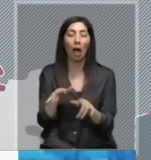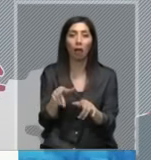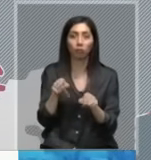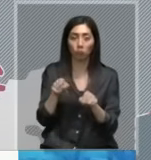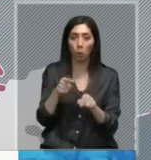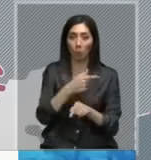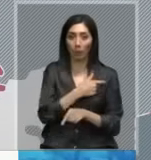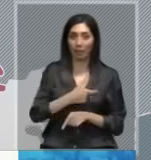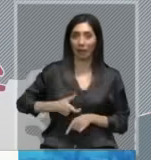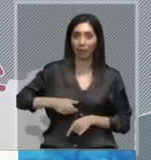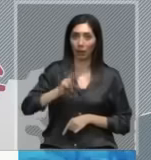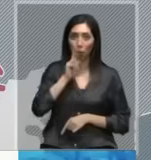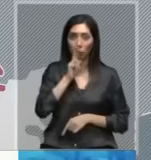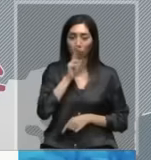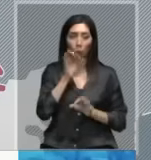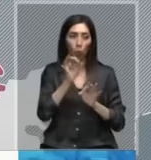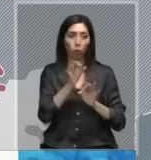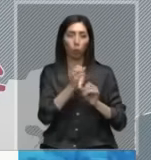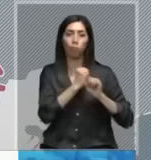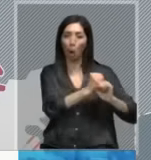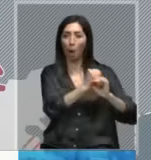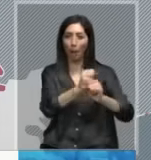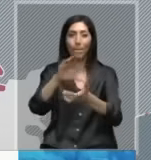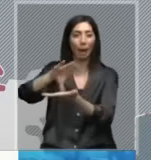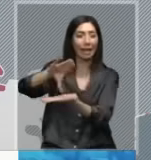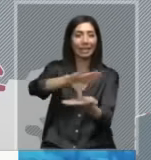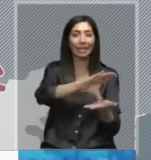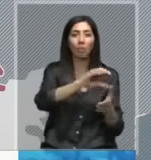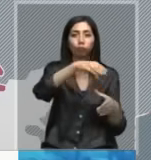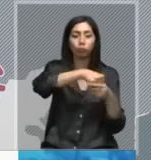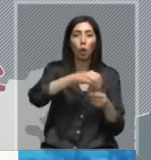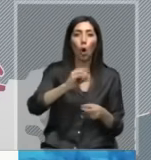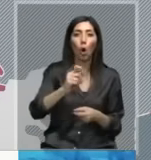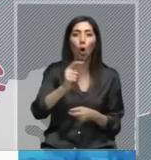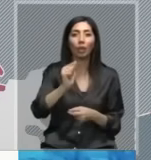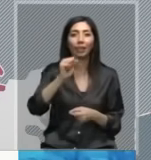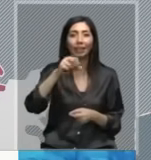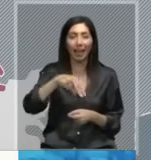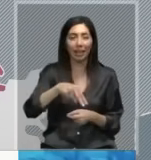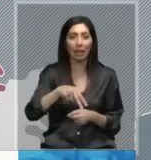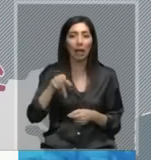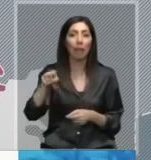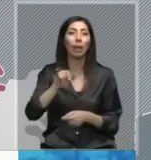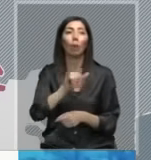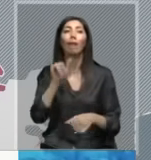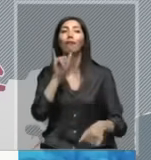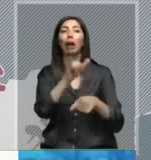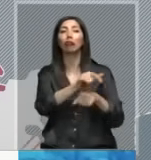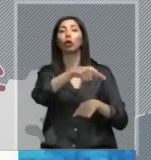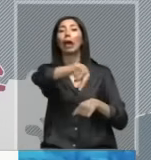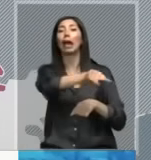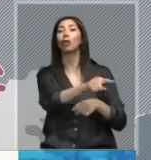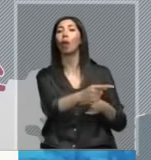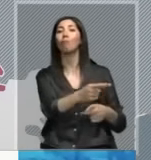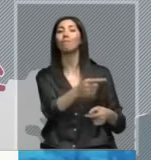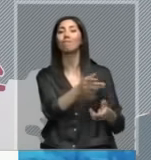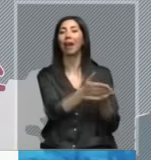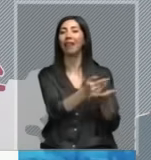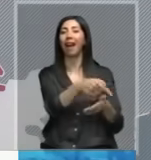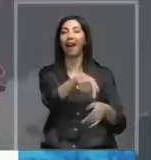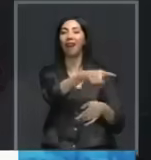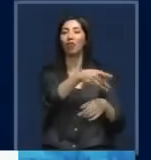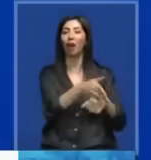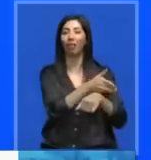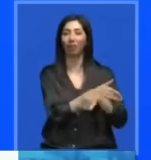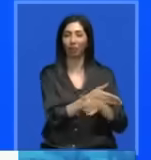de sus fronteras con la OTAN, para luego acusarla falsamente de planear un ataque. Todo eso según los documentos